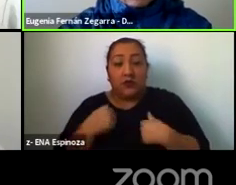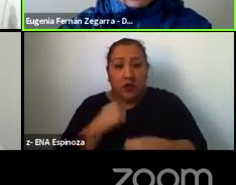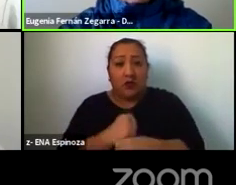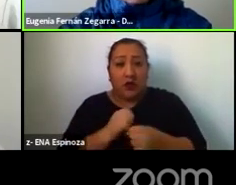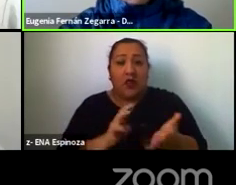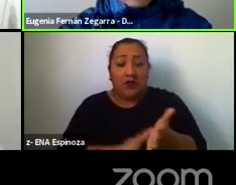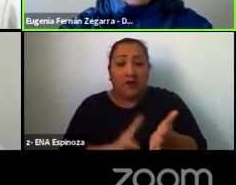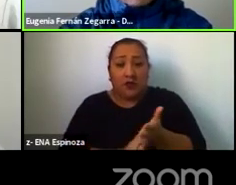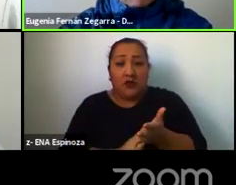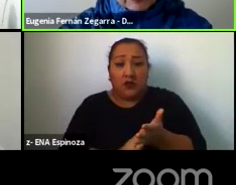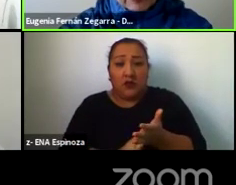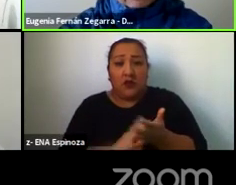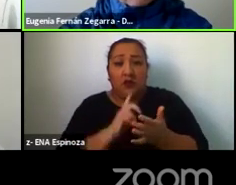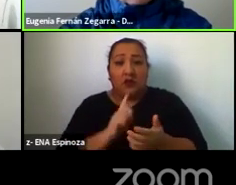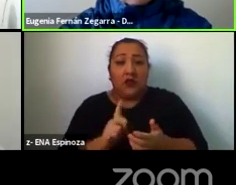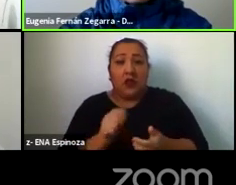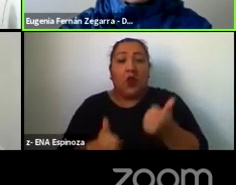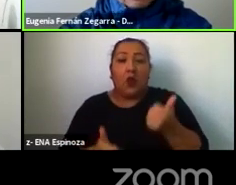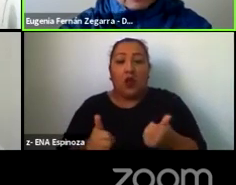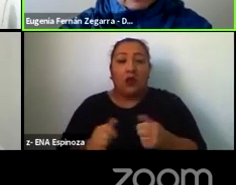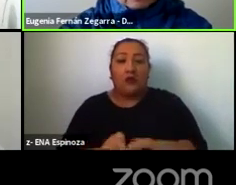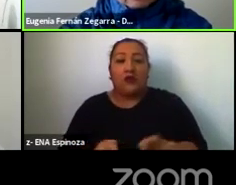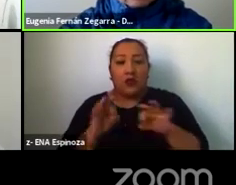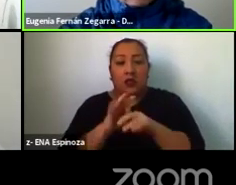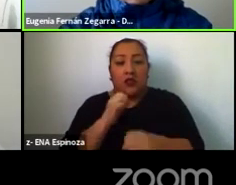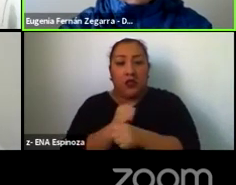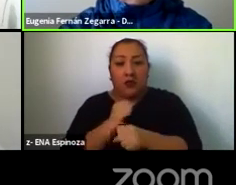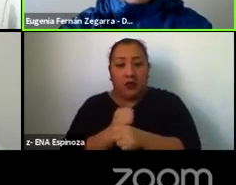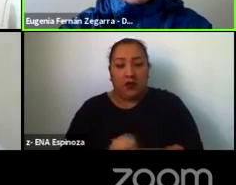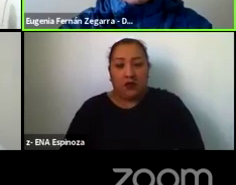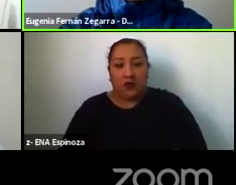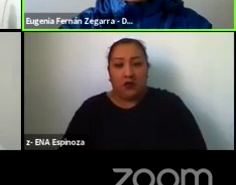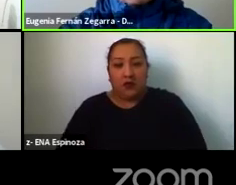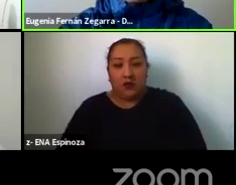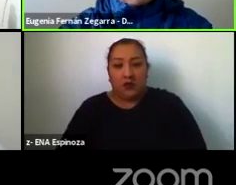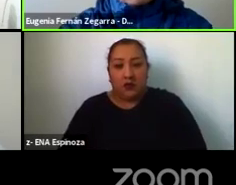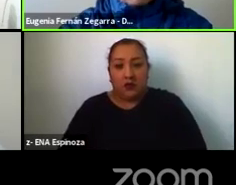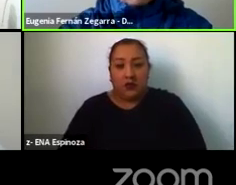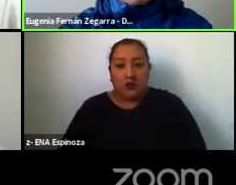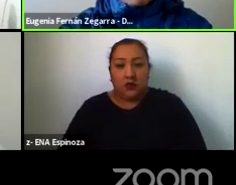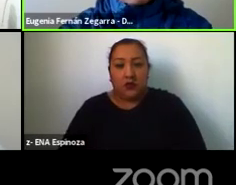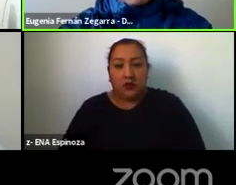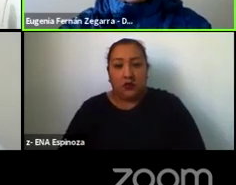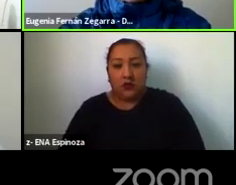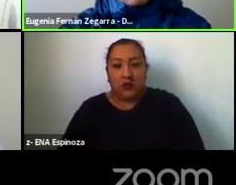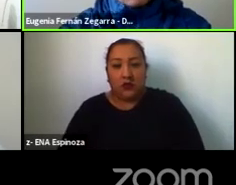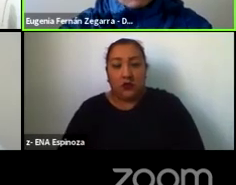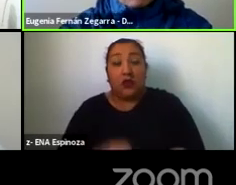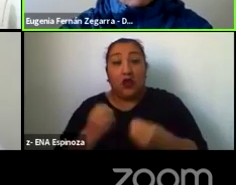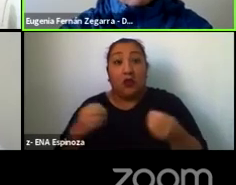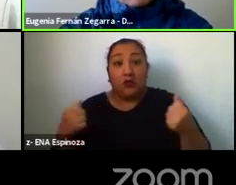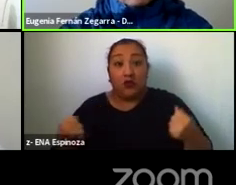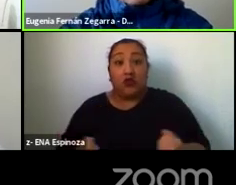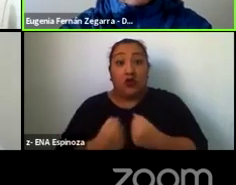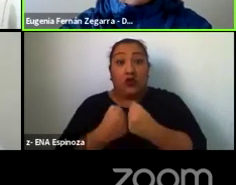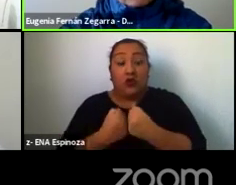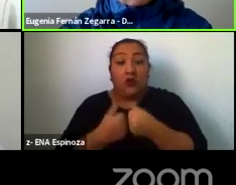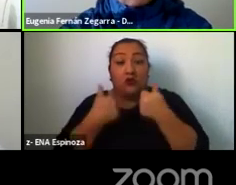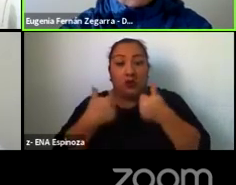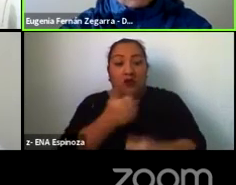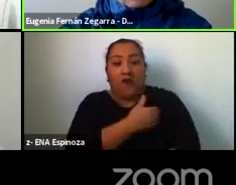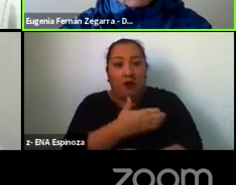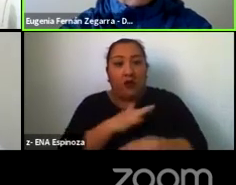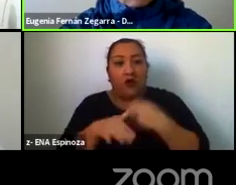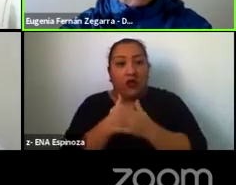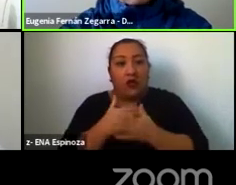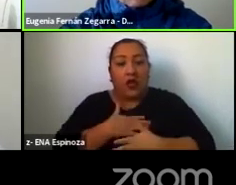Pueblo, es cuál es la eficacia de esas medidas y cómo está impactando favorablemente en la salud